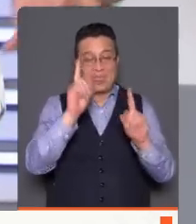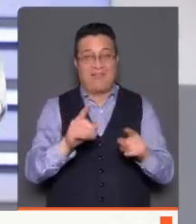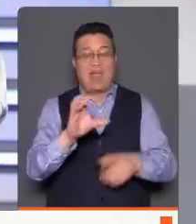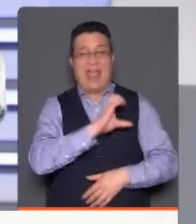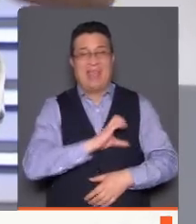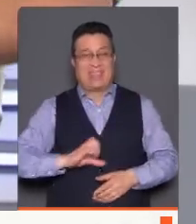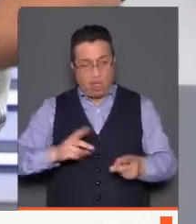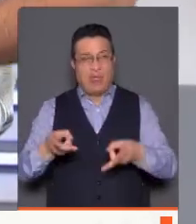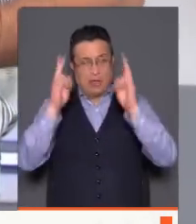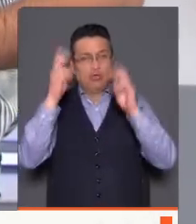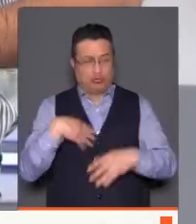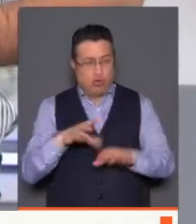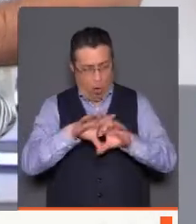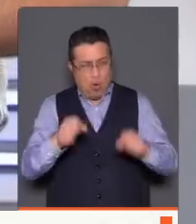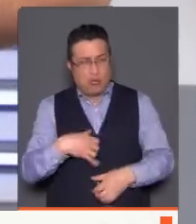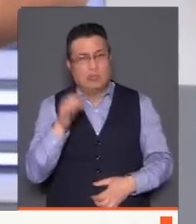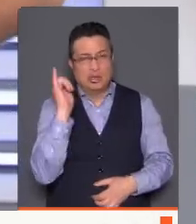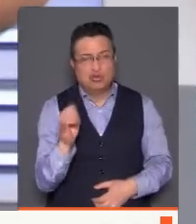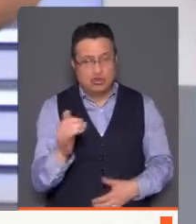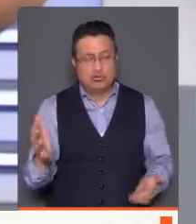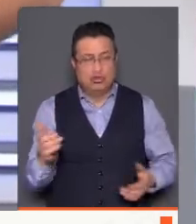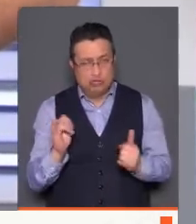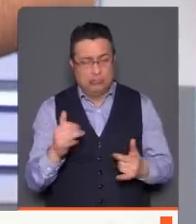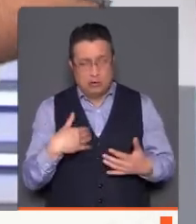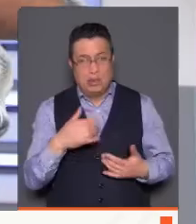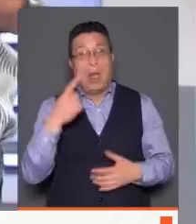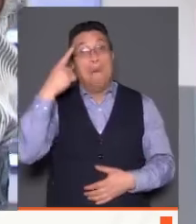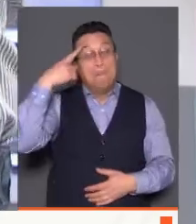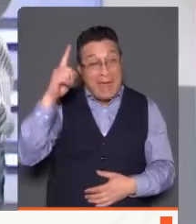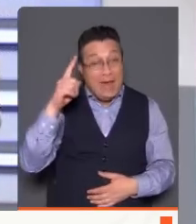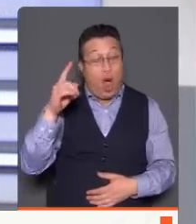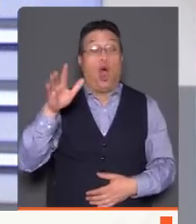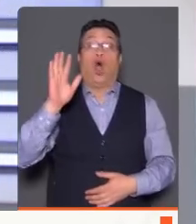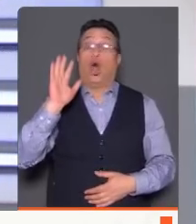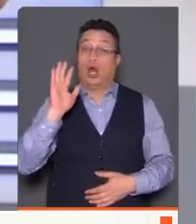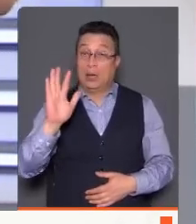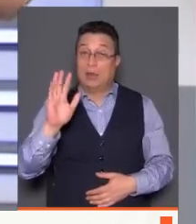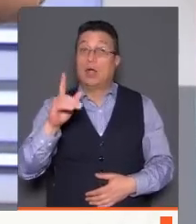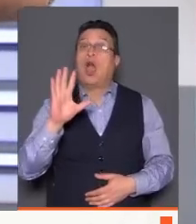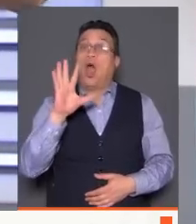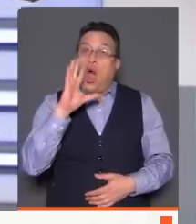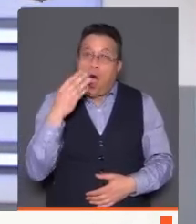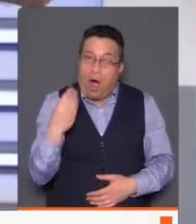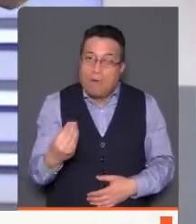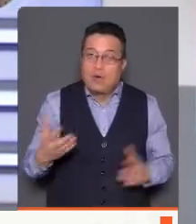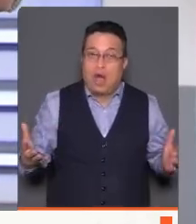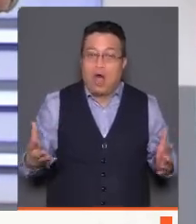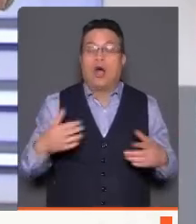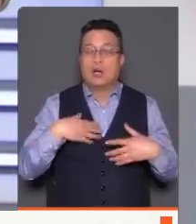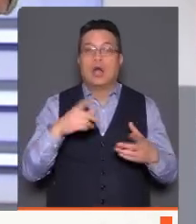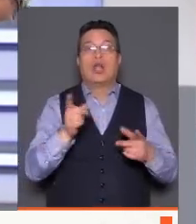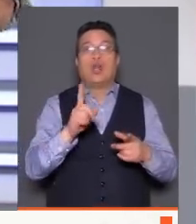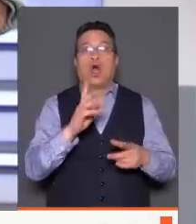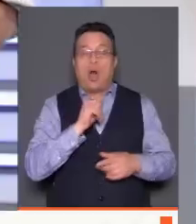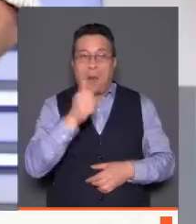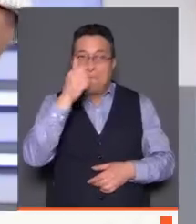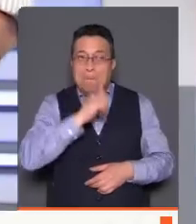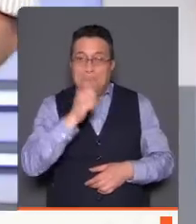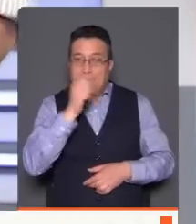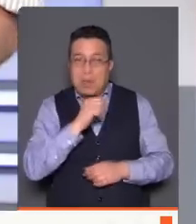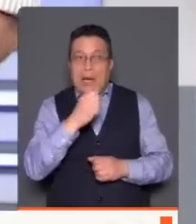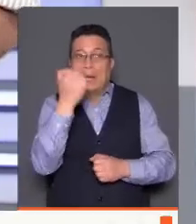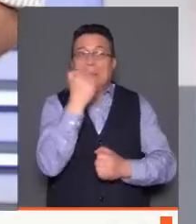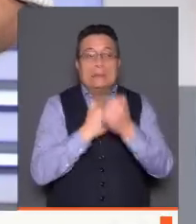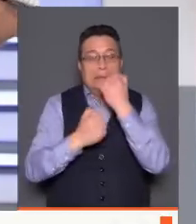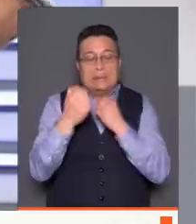derechos, evidentemente. Qué bueno. Pero sí creo que es lógico que no se sigan ocultando ya los errores de este